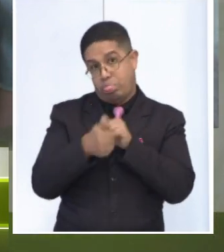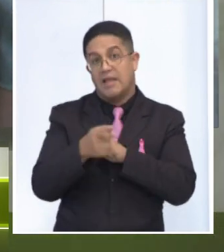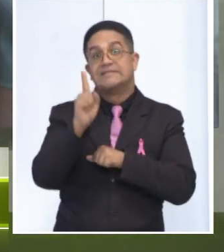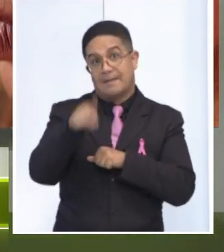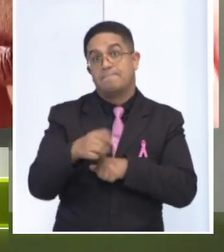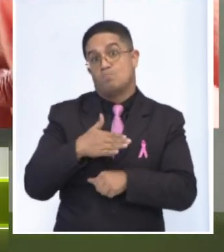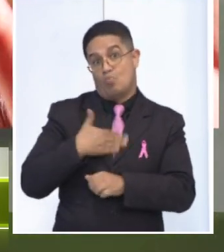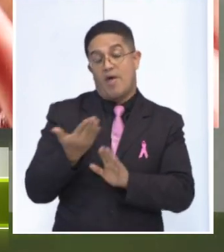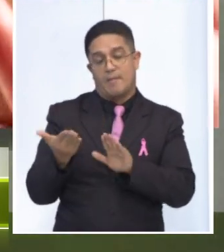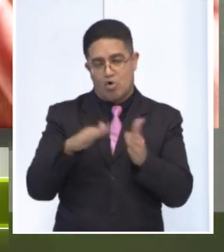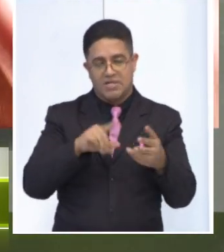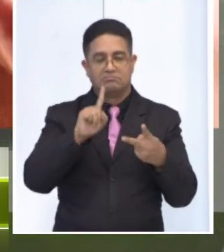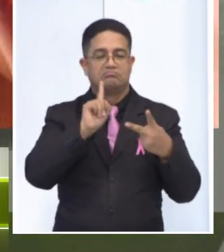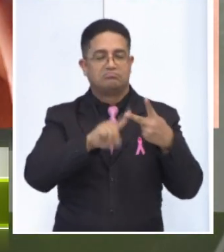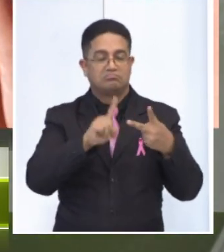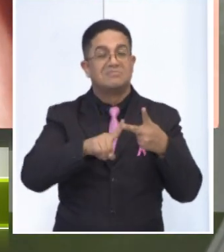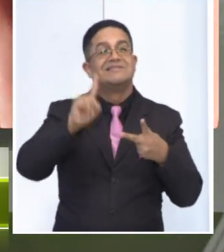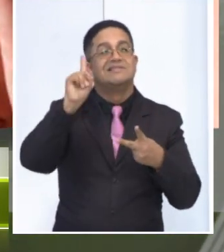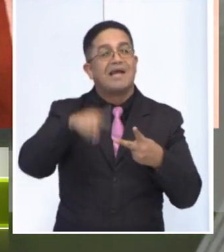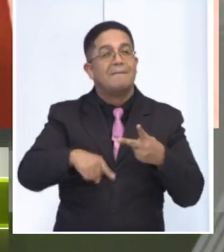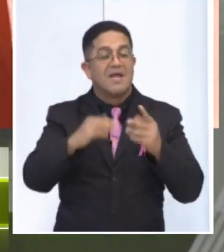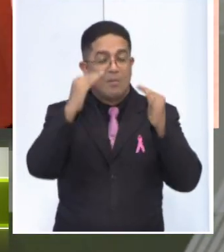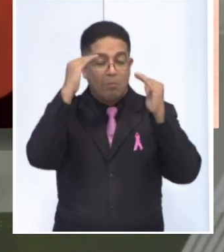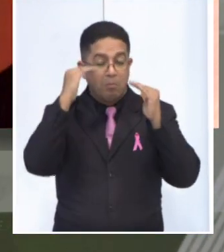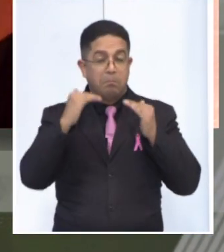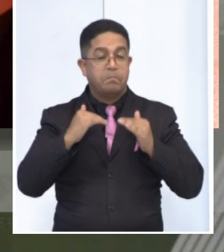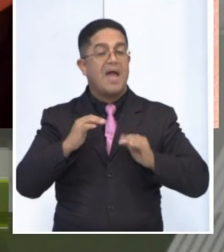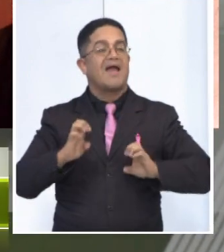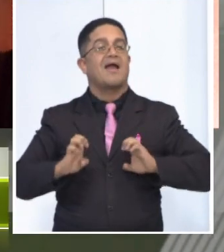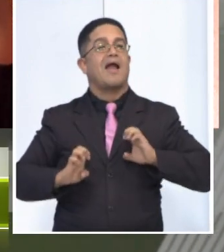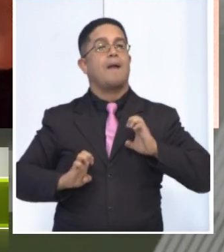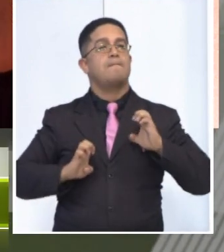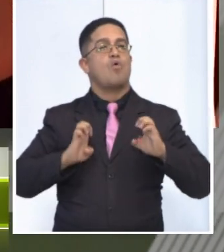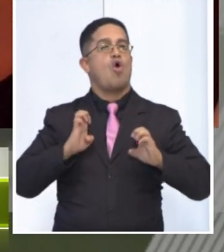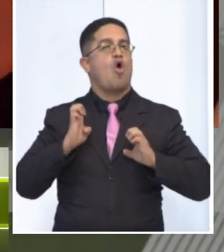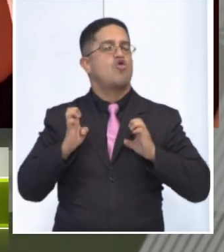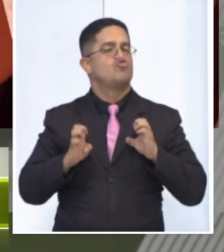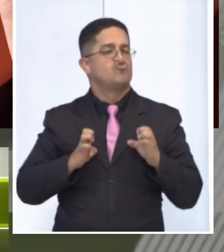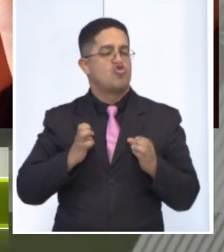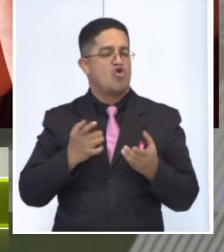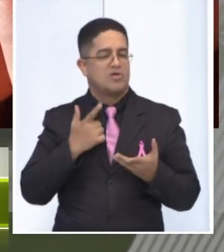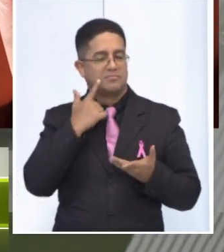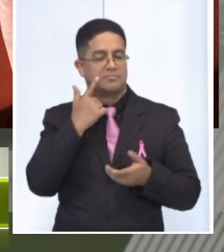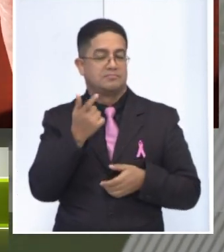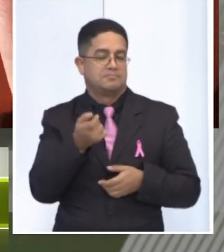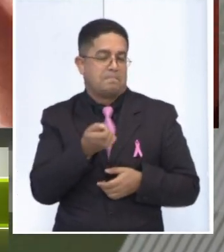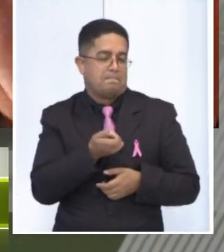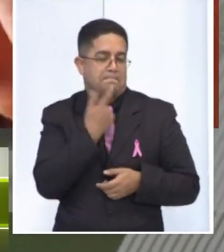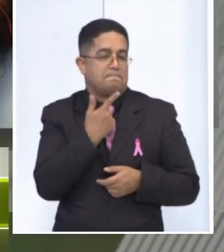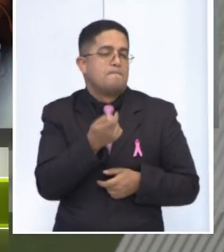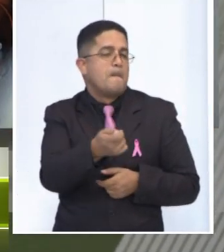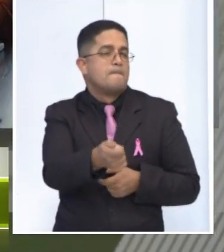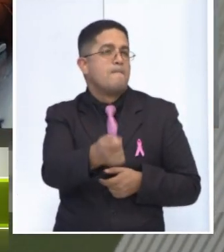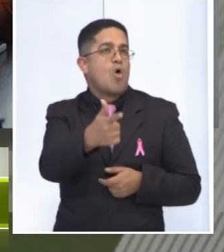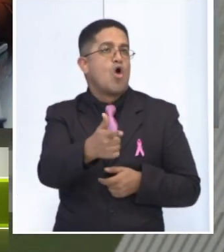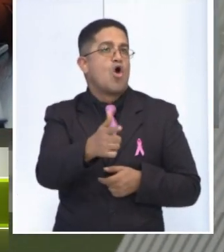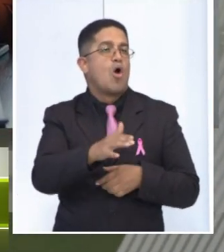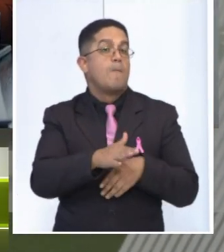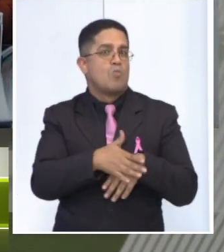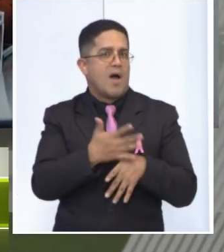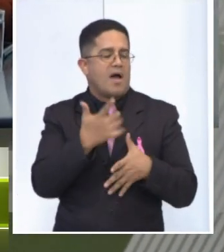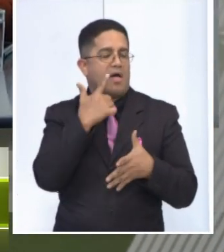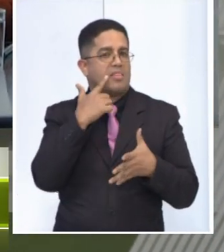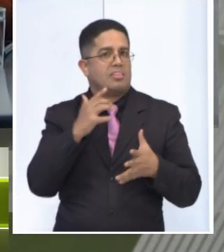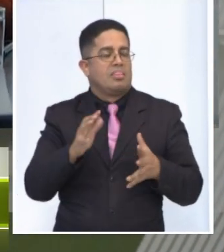fallecer. Por otro lado, actúa en los centros de las emociones, produciendo a dosis bajas o dosis moderadas, puede producir